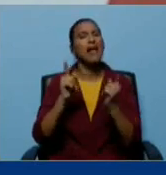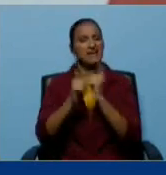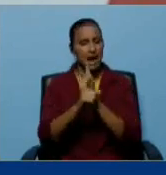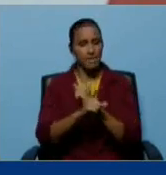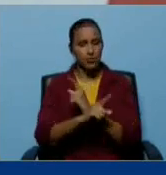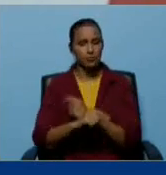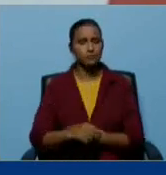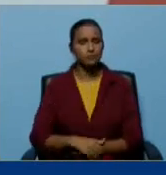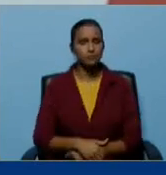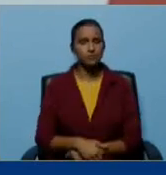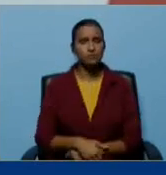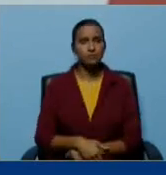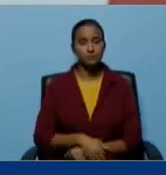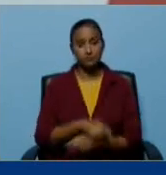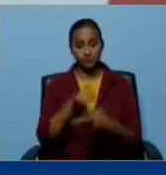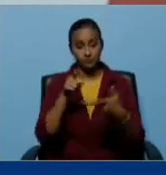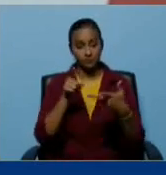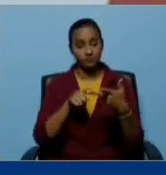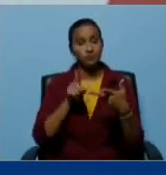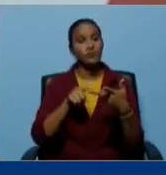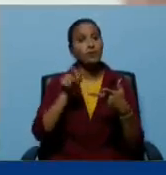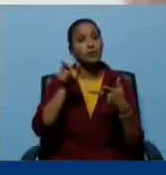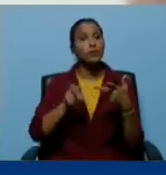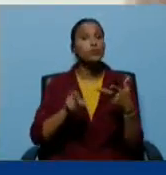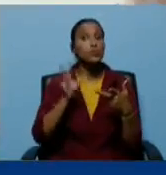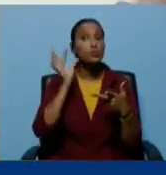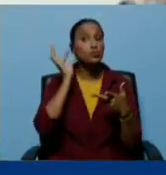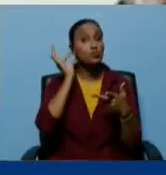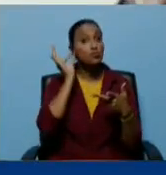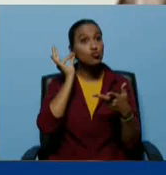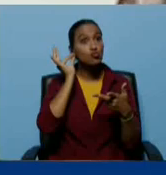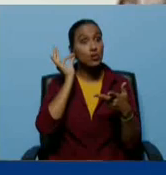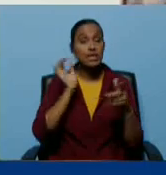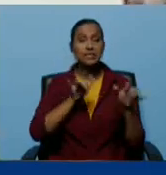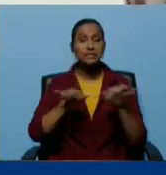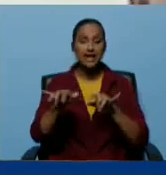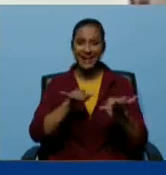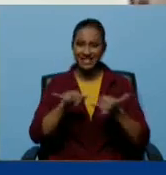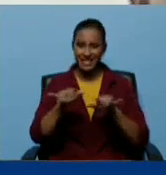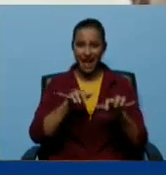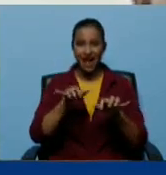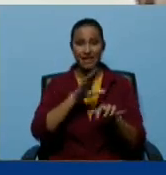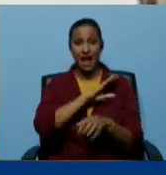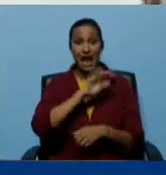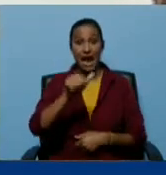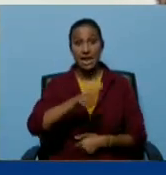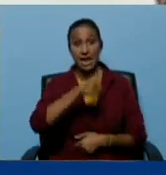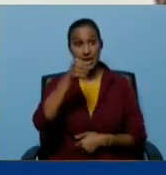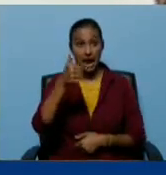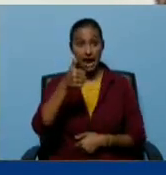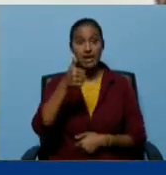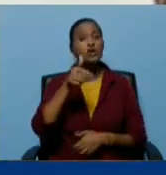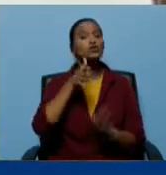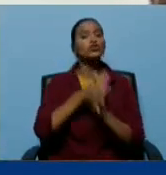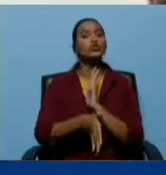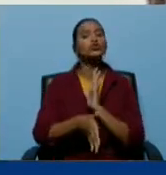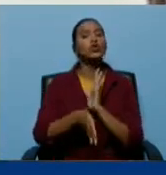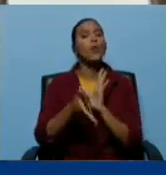compañera Vanessa Montero, secretaria general del movimiento Somos